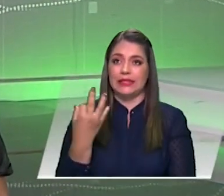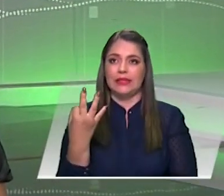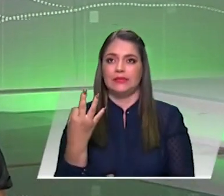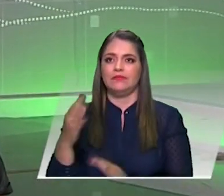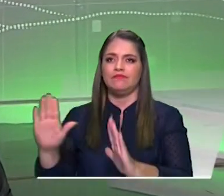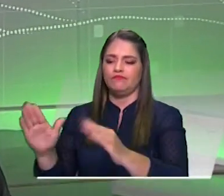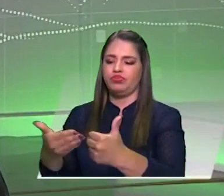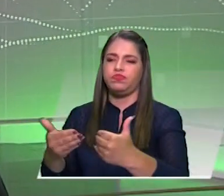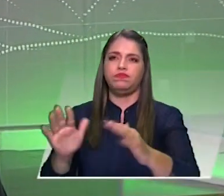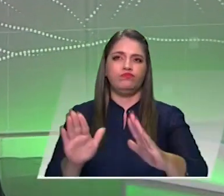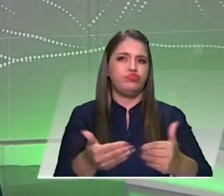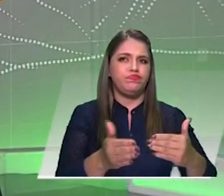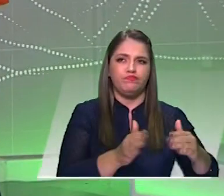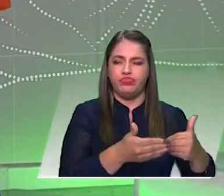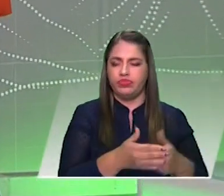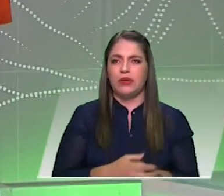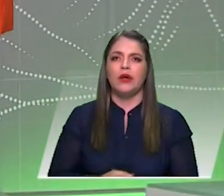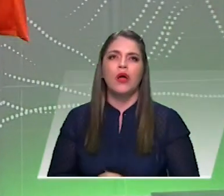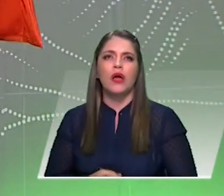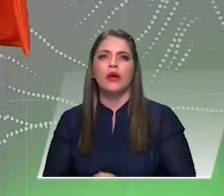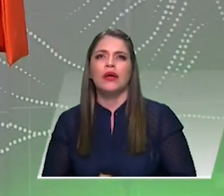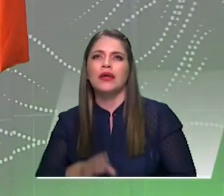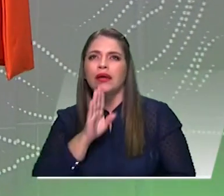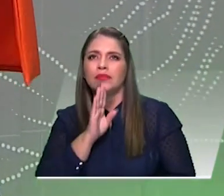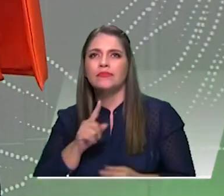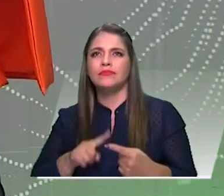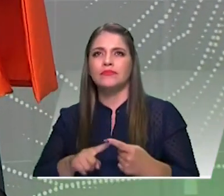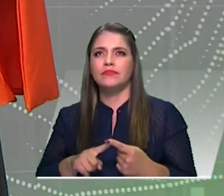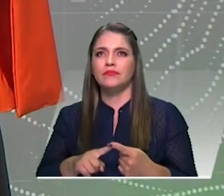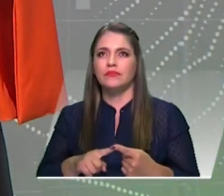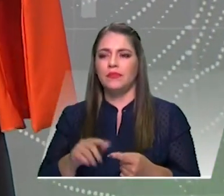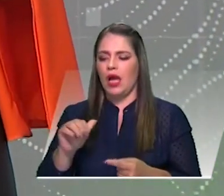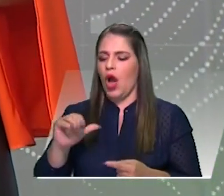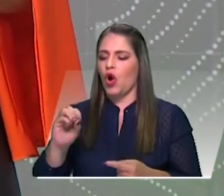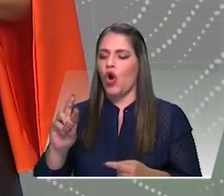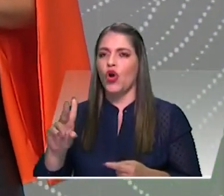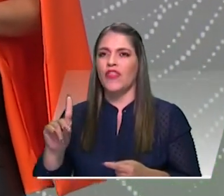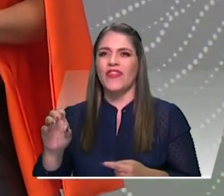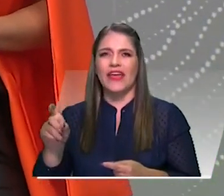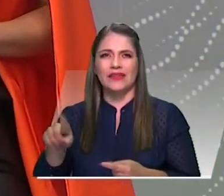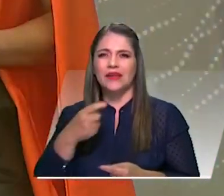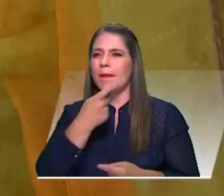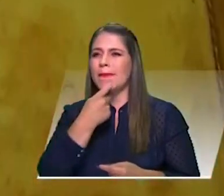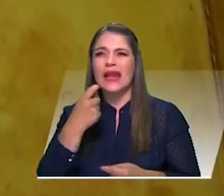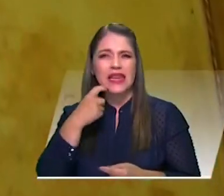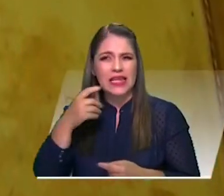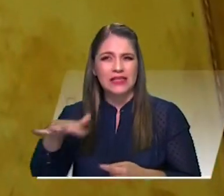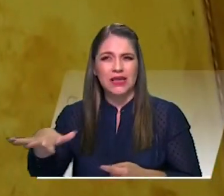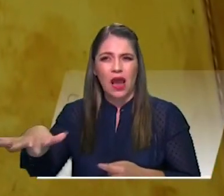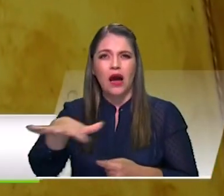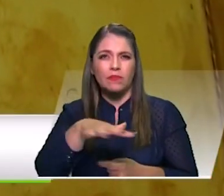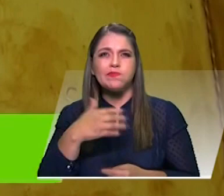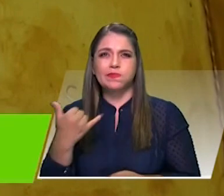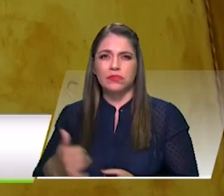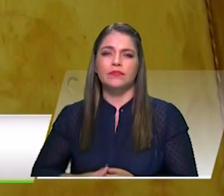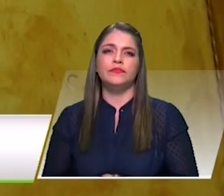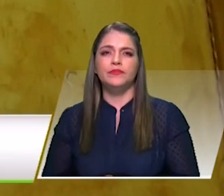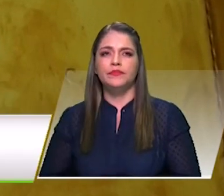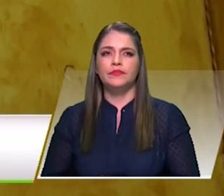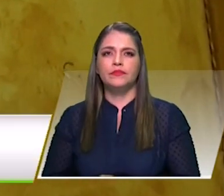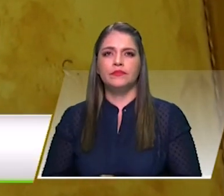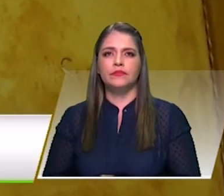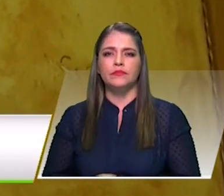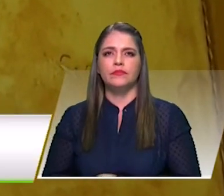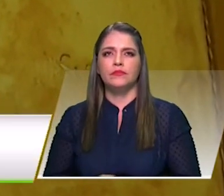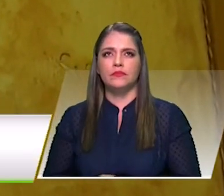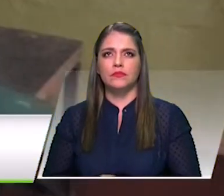han anunciado su cierre. Uno de estos casos es el del Teatro Acordes de Marinilla. La Corporación Artística